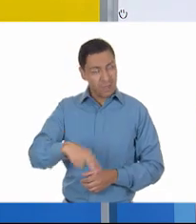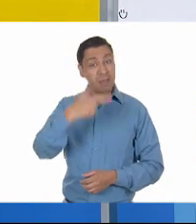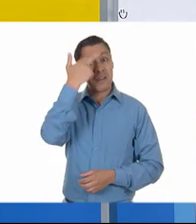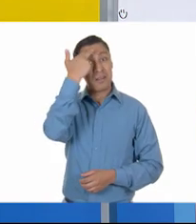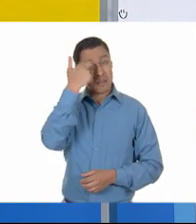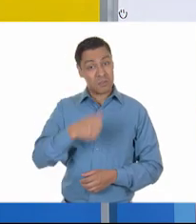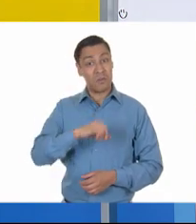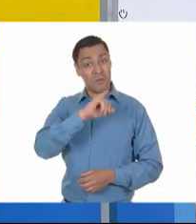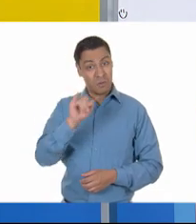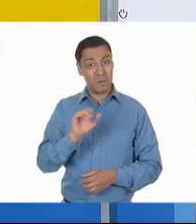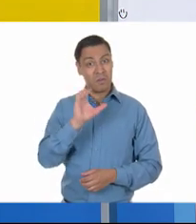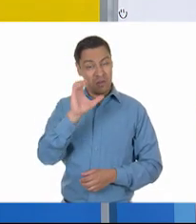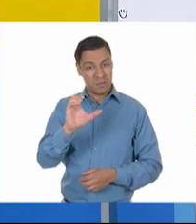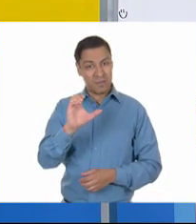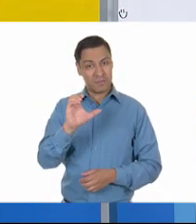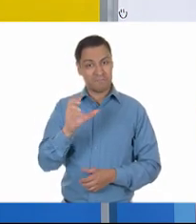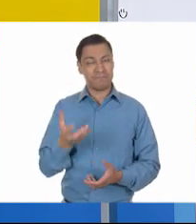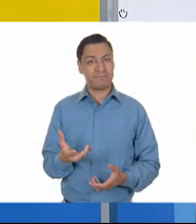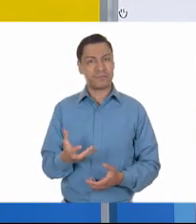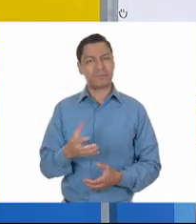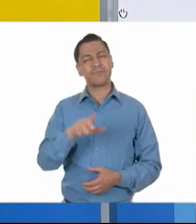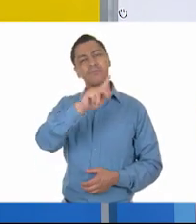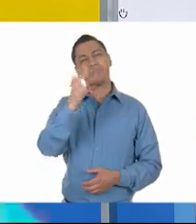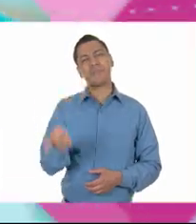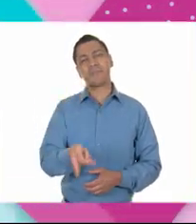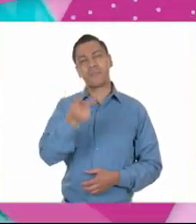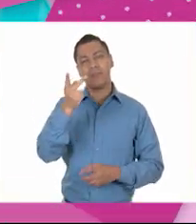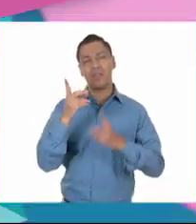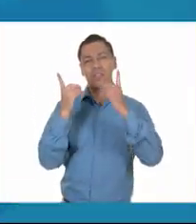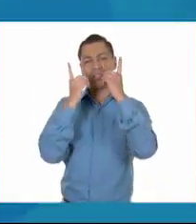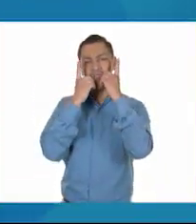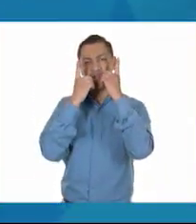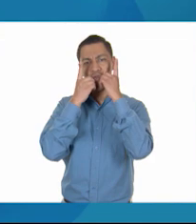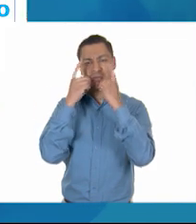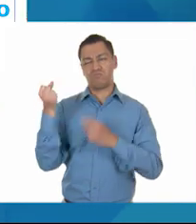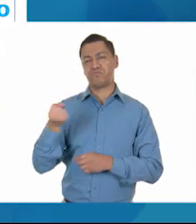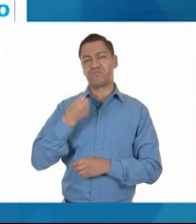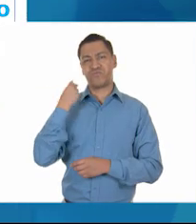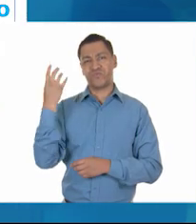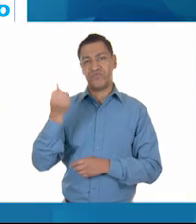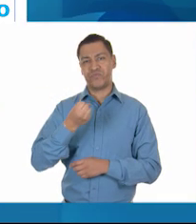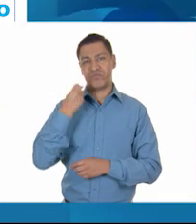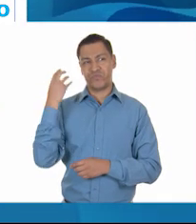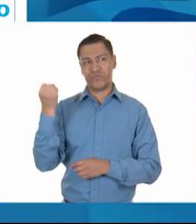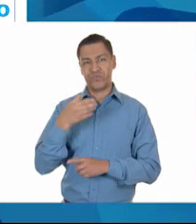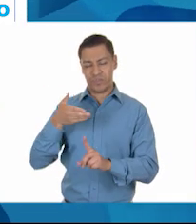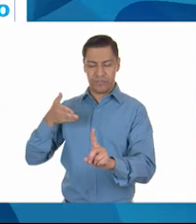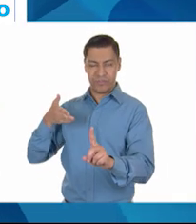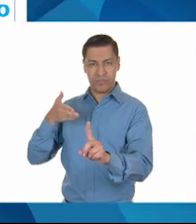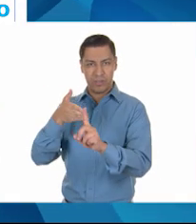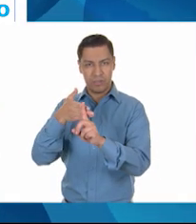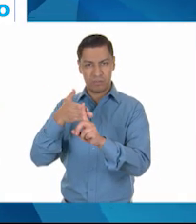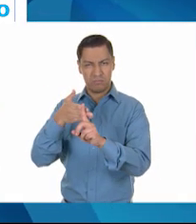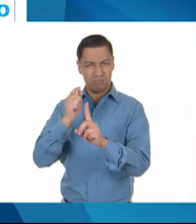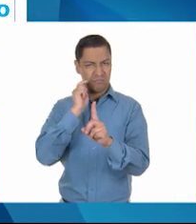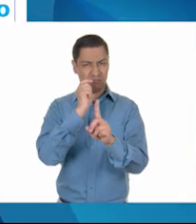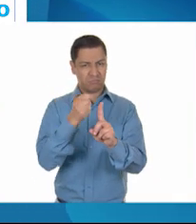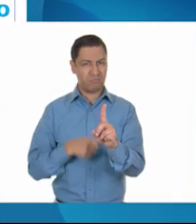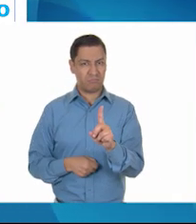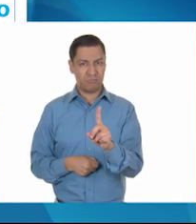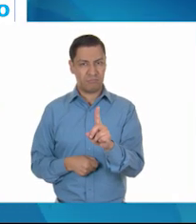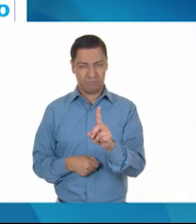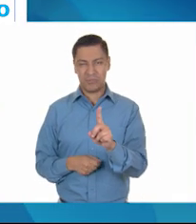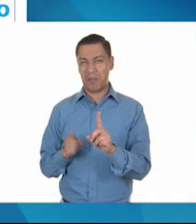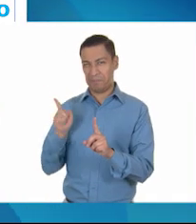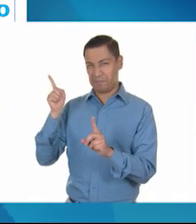Carlos. ¿Y pueden decirnos cuál es el discurso directo? Perfecto. Discurso directo. Cuando en el